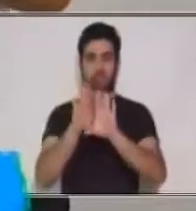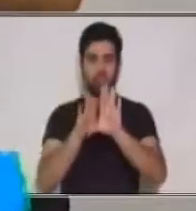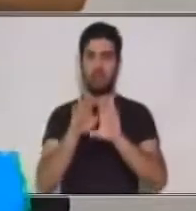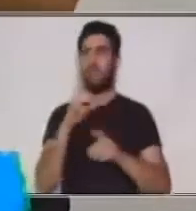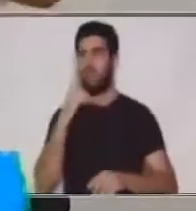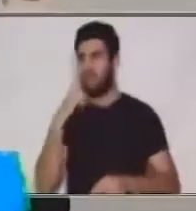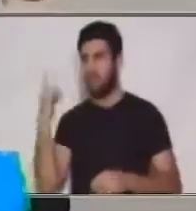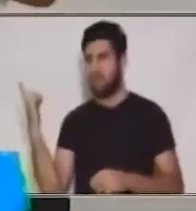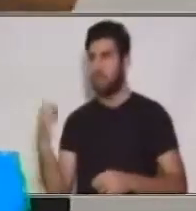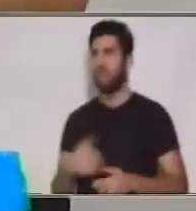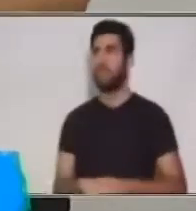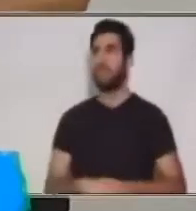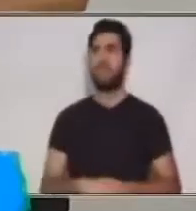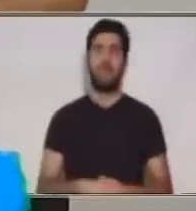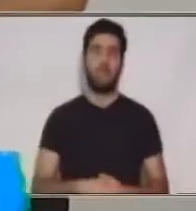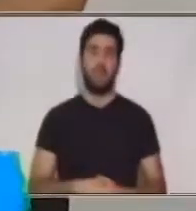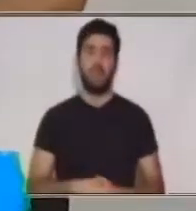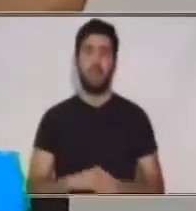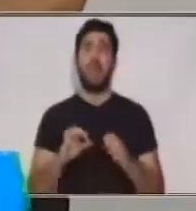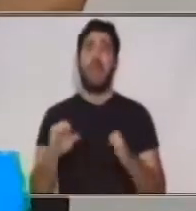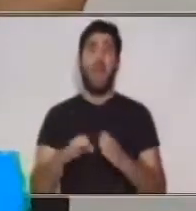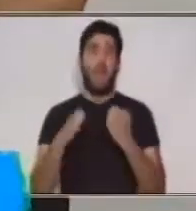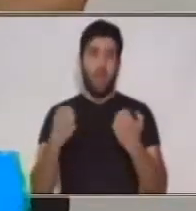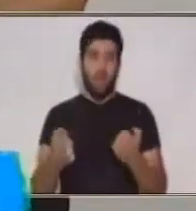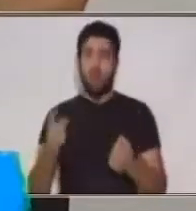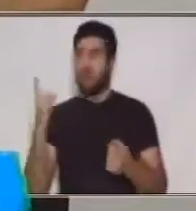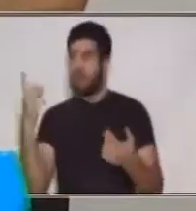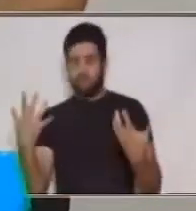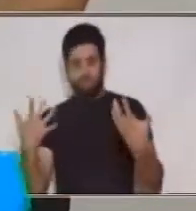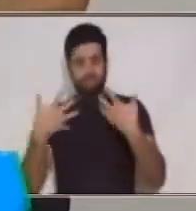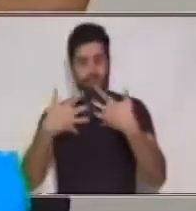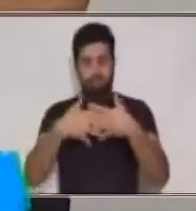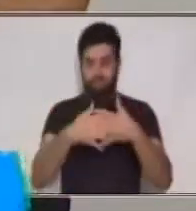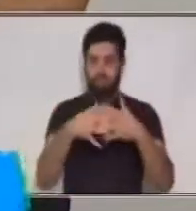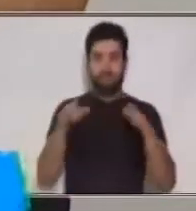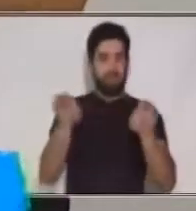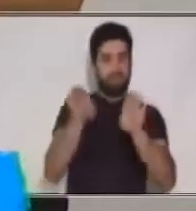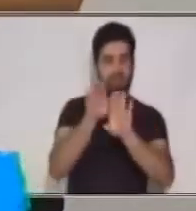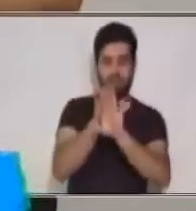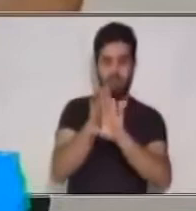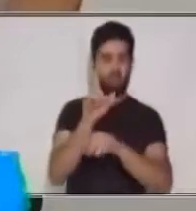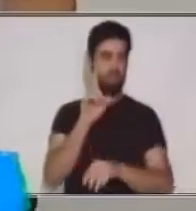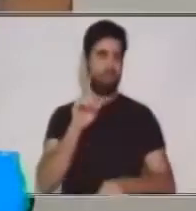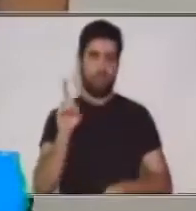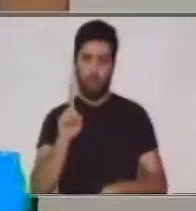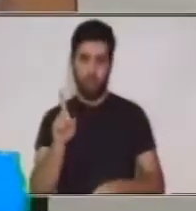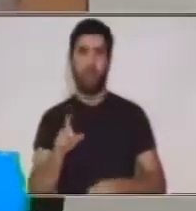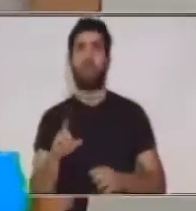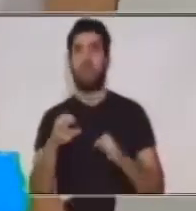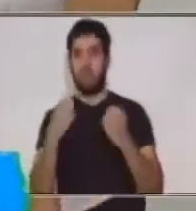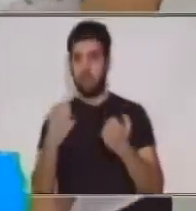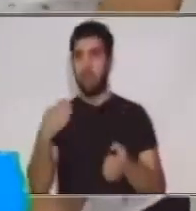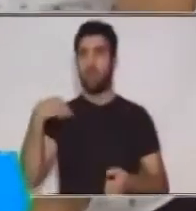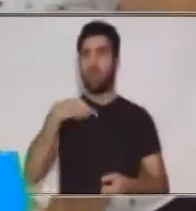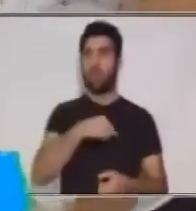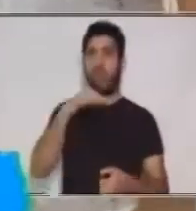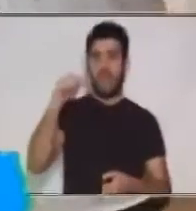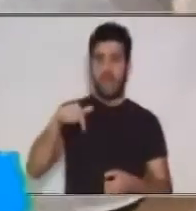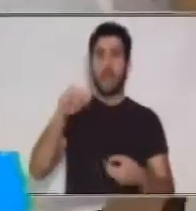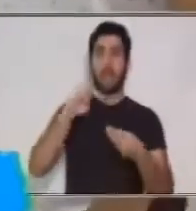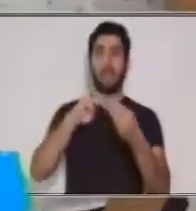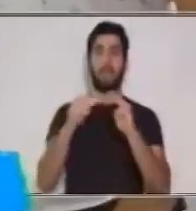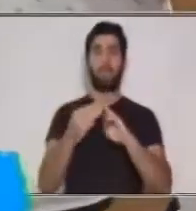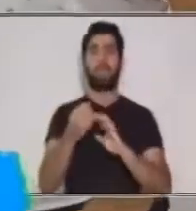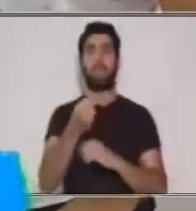El ángulo tampoco, por lo tanto, no son congruentes. ¿En matemáticas se utiliza algún